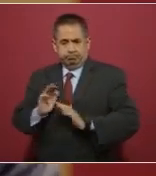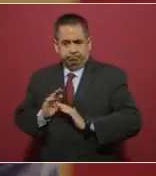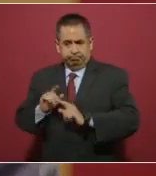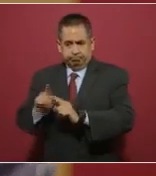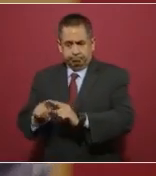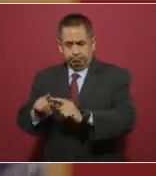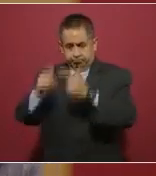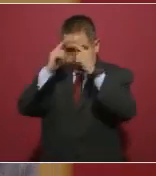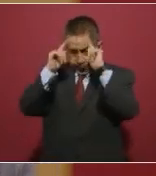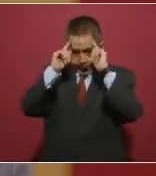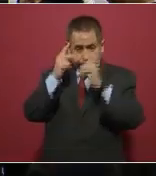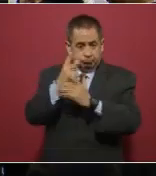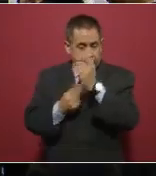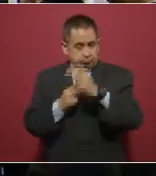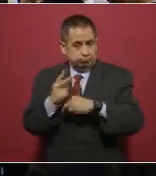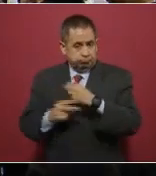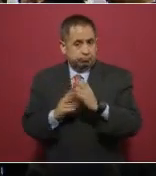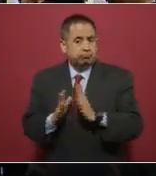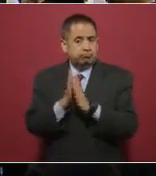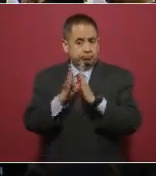la Marina.